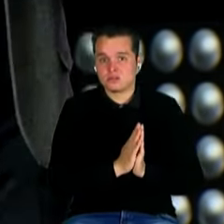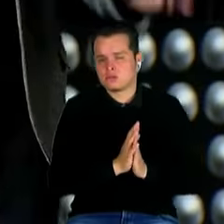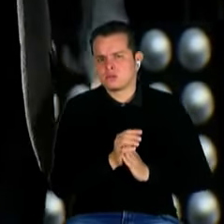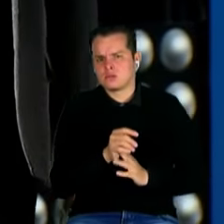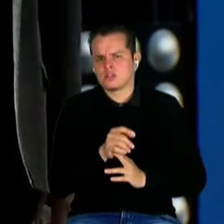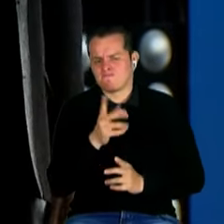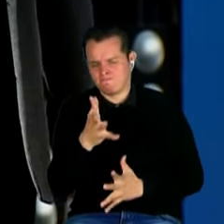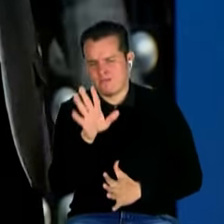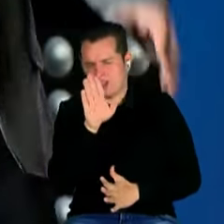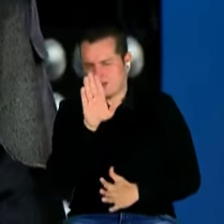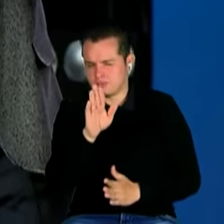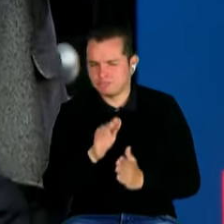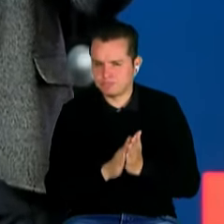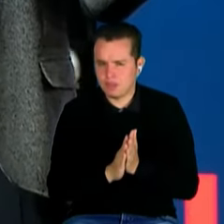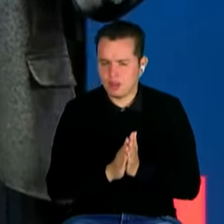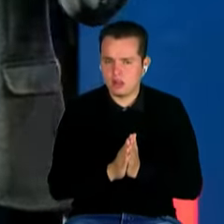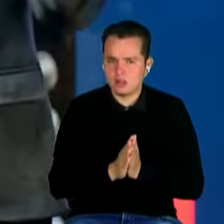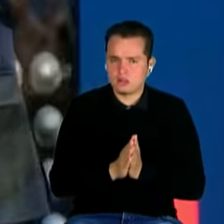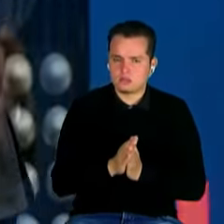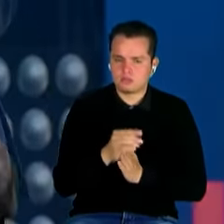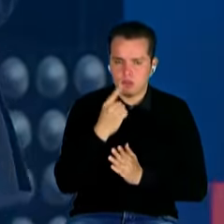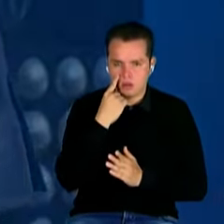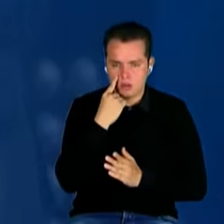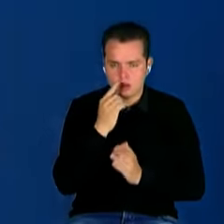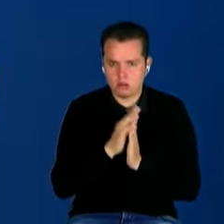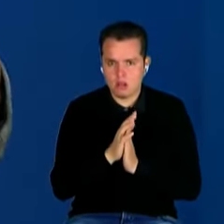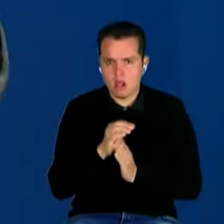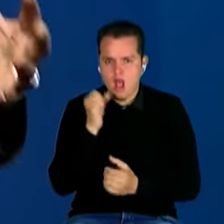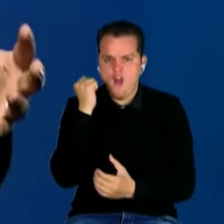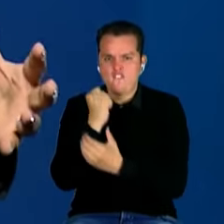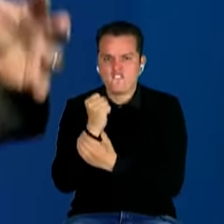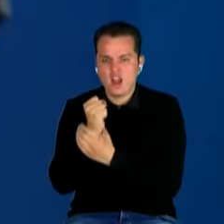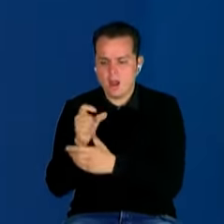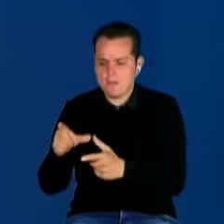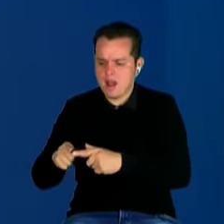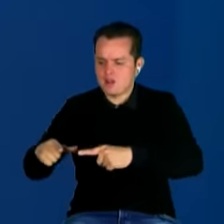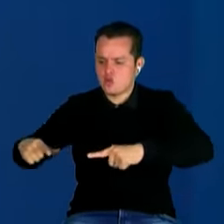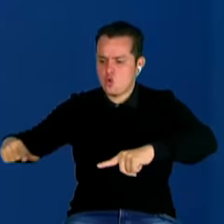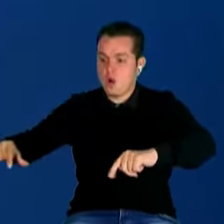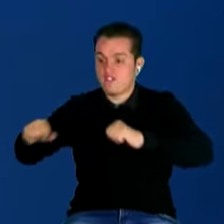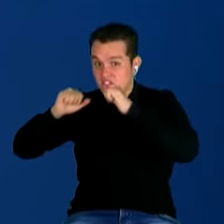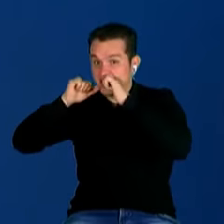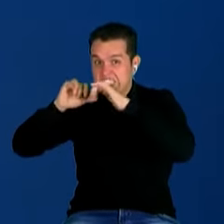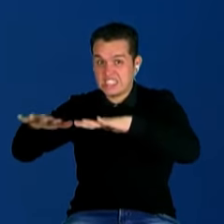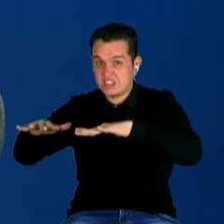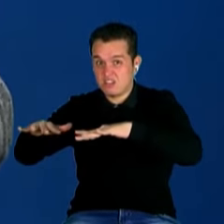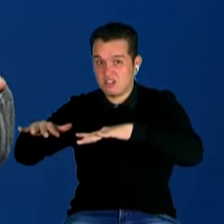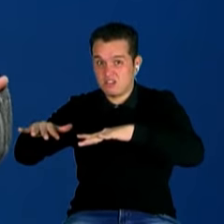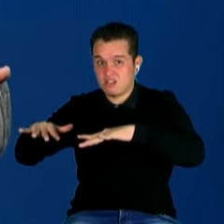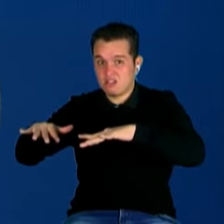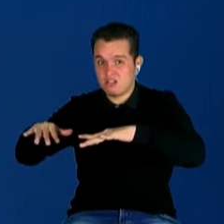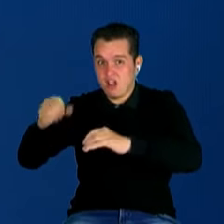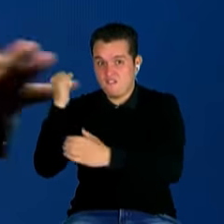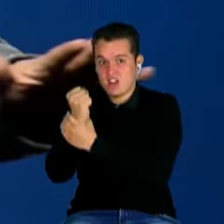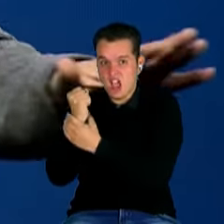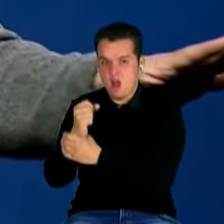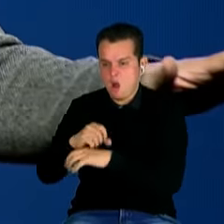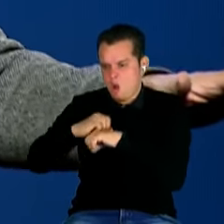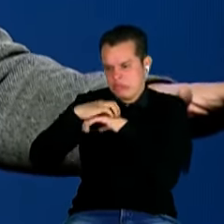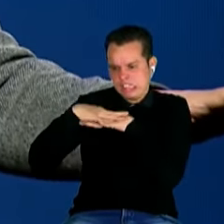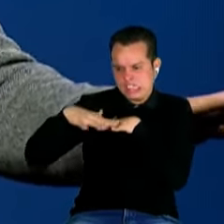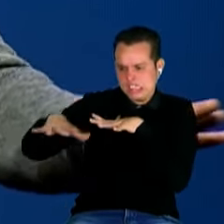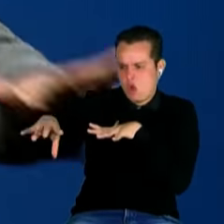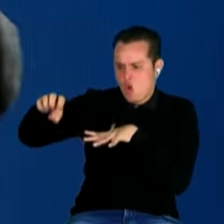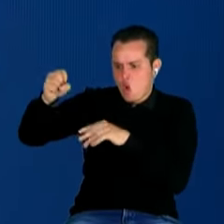¿Qué es lo que le quiero decir? Mire, Abraham estaba en un lugar bendecido. El peladero